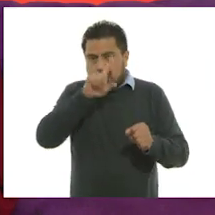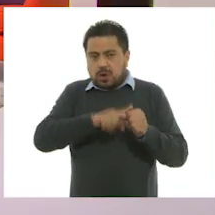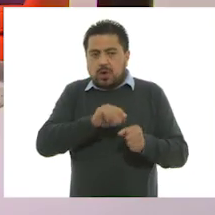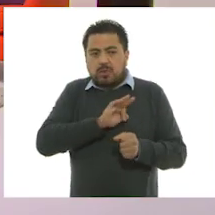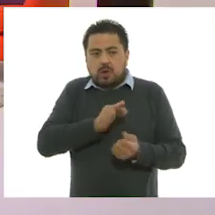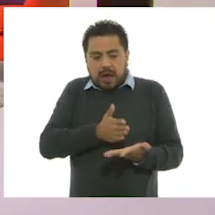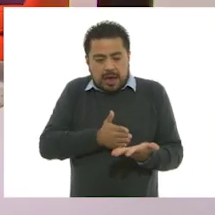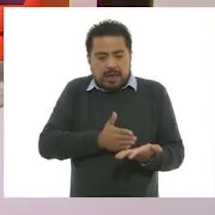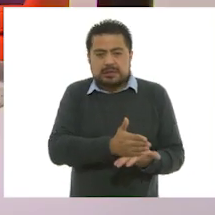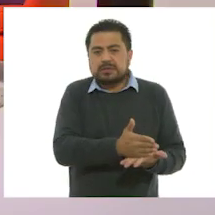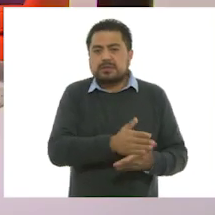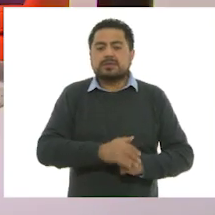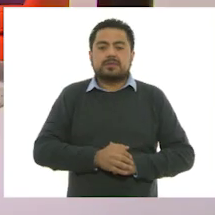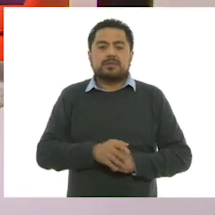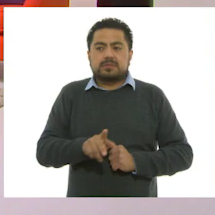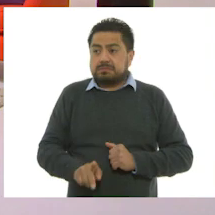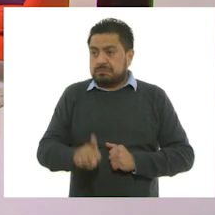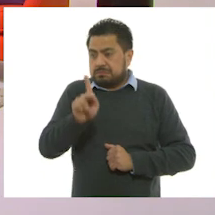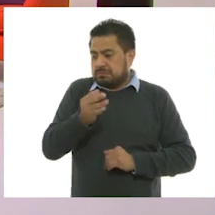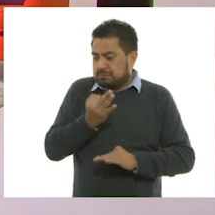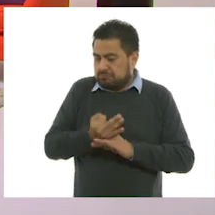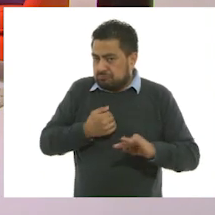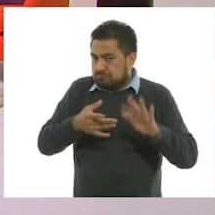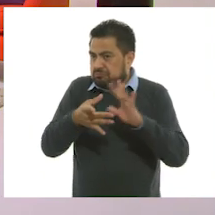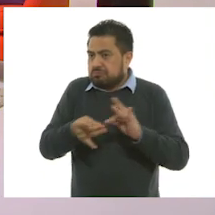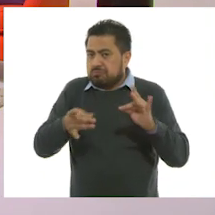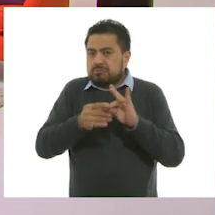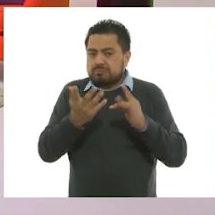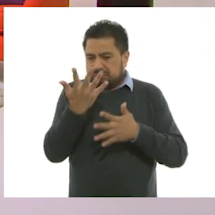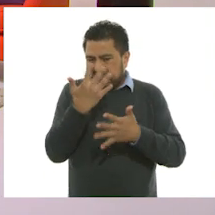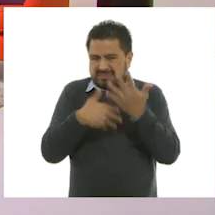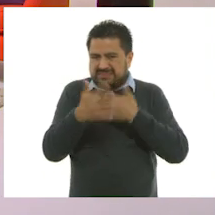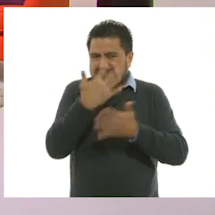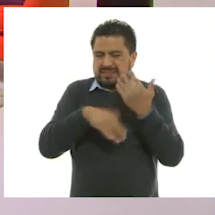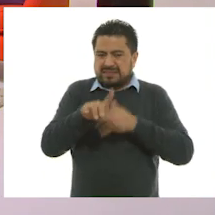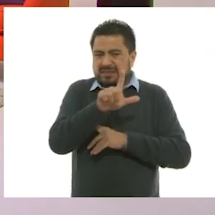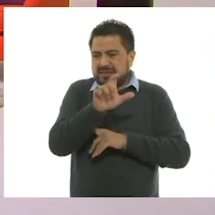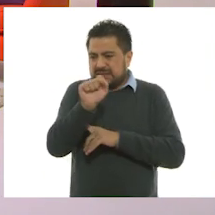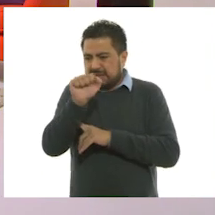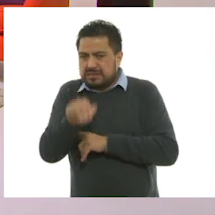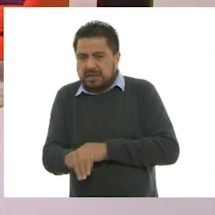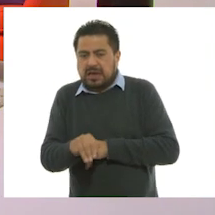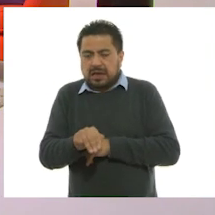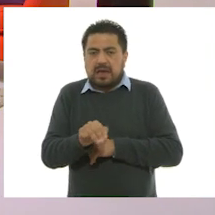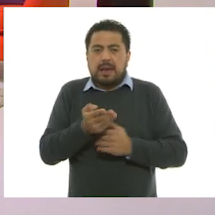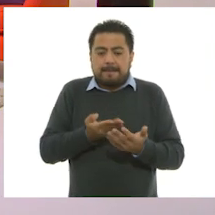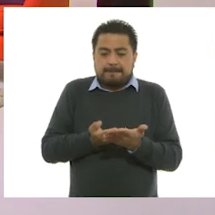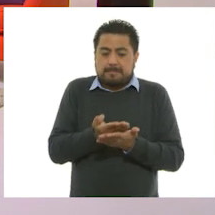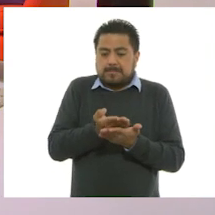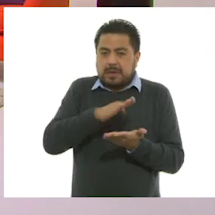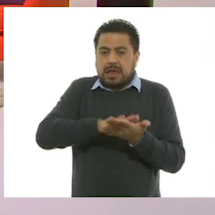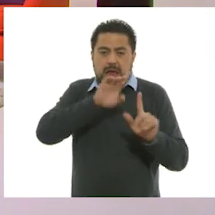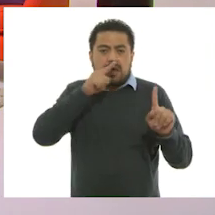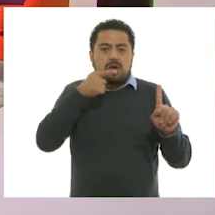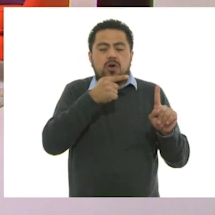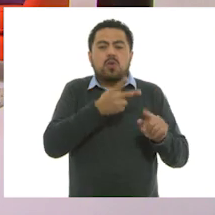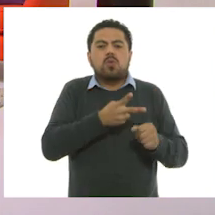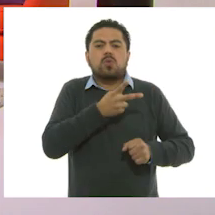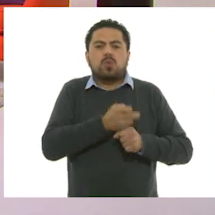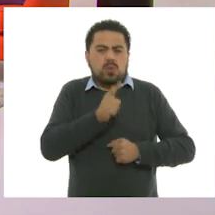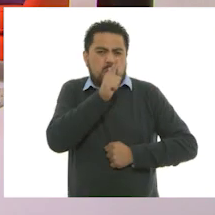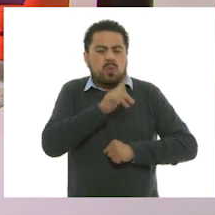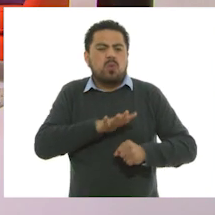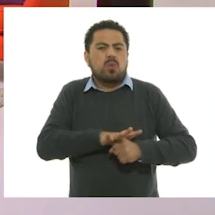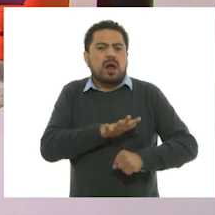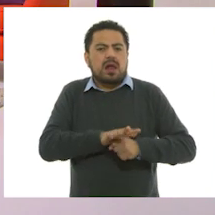accesible. Pero si estamos hablando de la lengua de señas y de una educación bilingüe, ¿cuál es esta segunda lengua